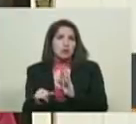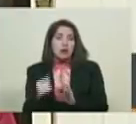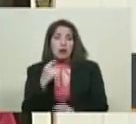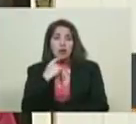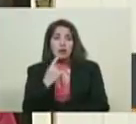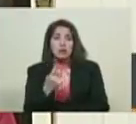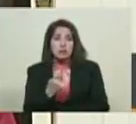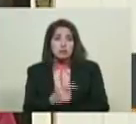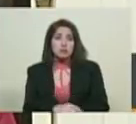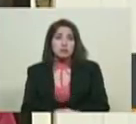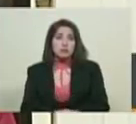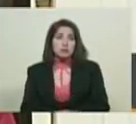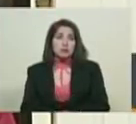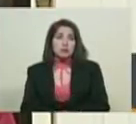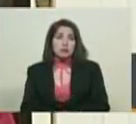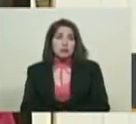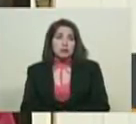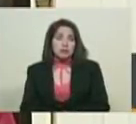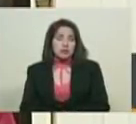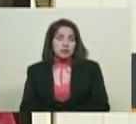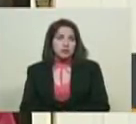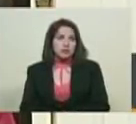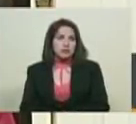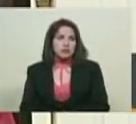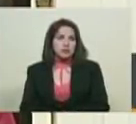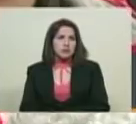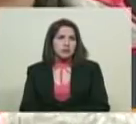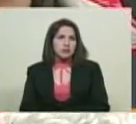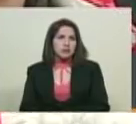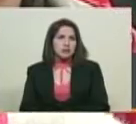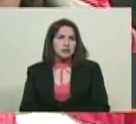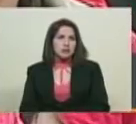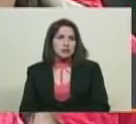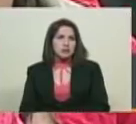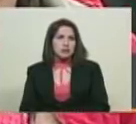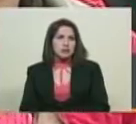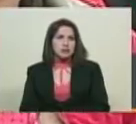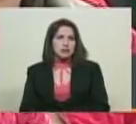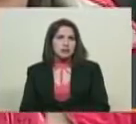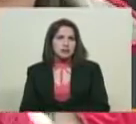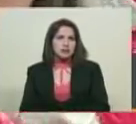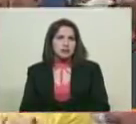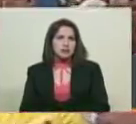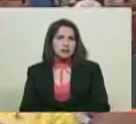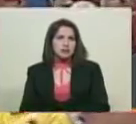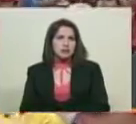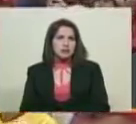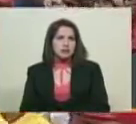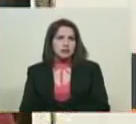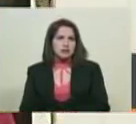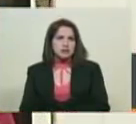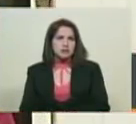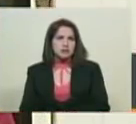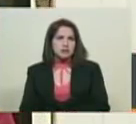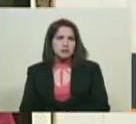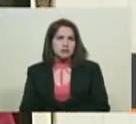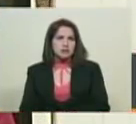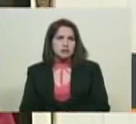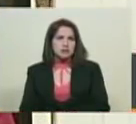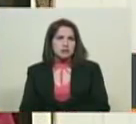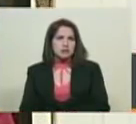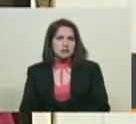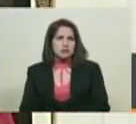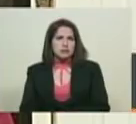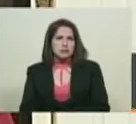constituyente Blondie de Los Ángeles Sangroni. Vamos a darle un aplauso. José Luis Valera Colmenares.